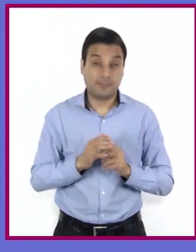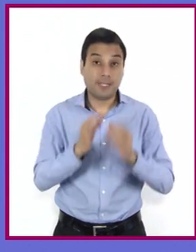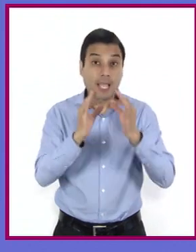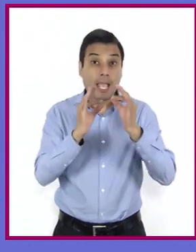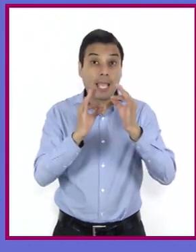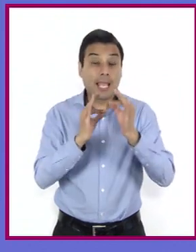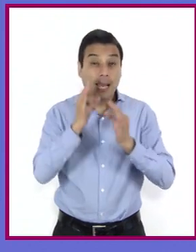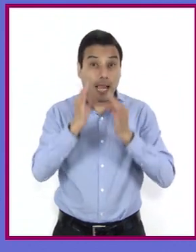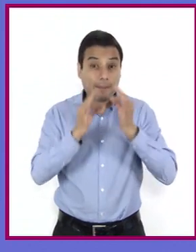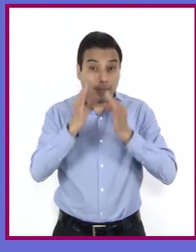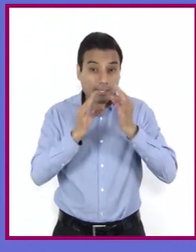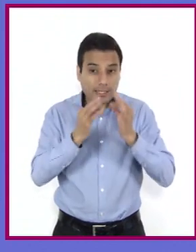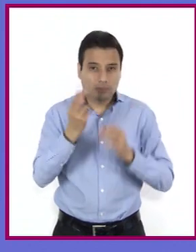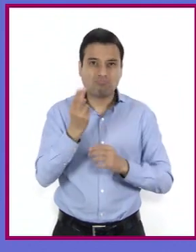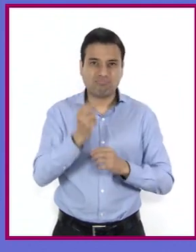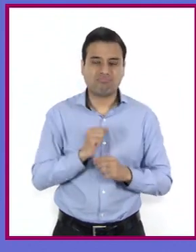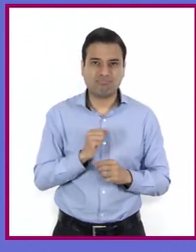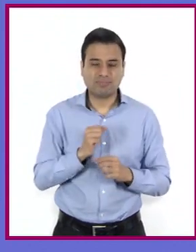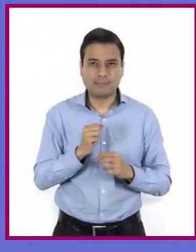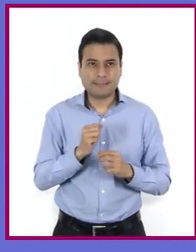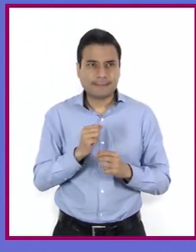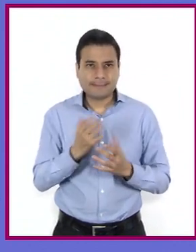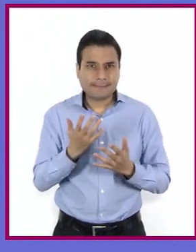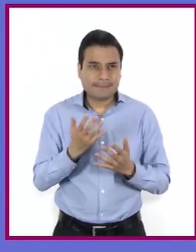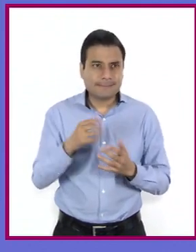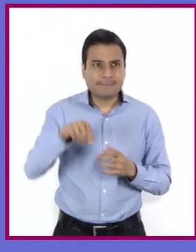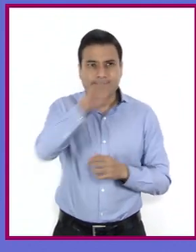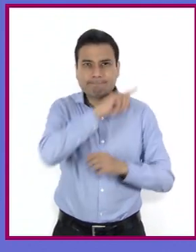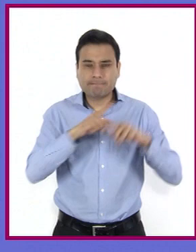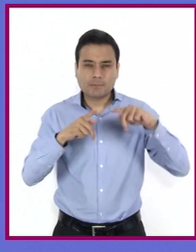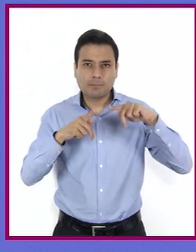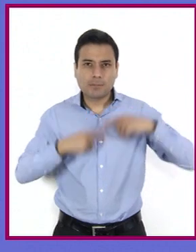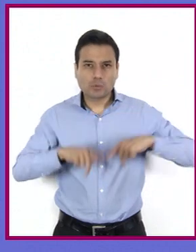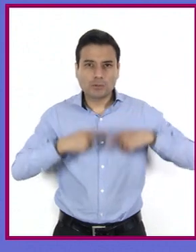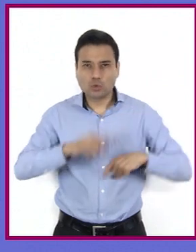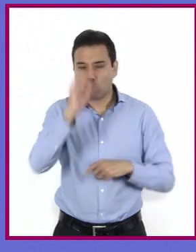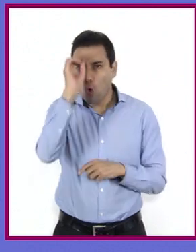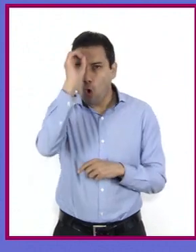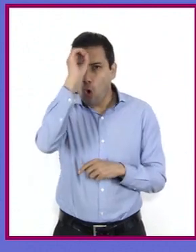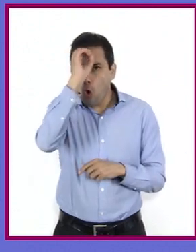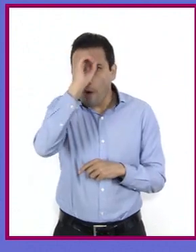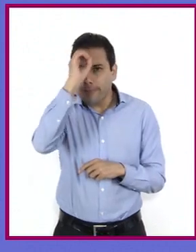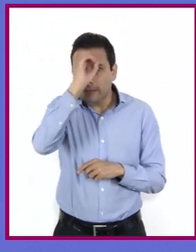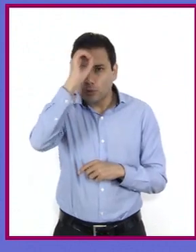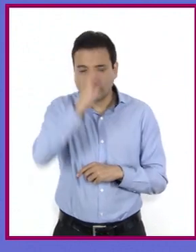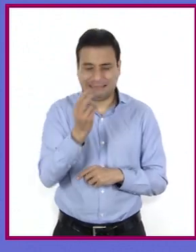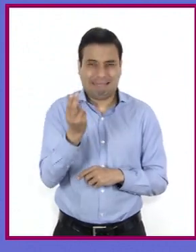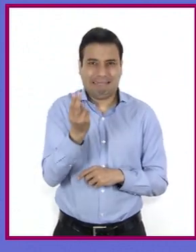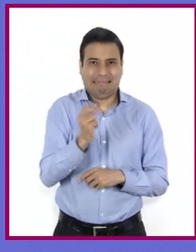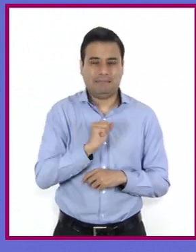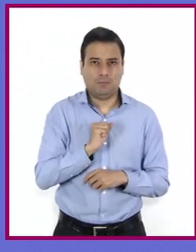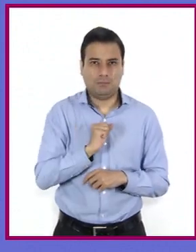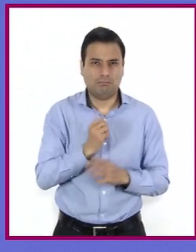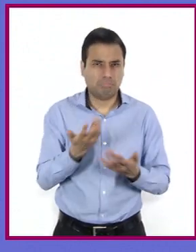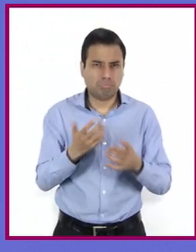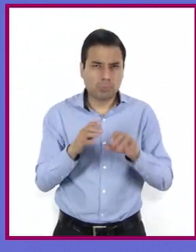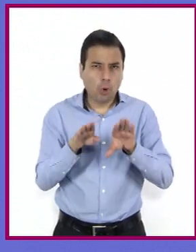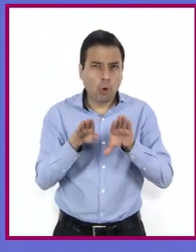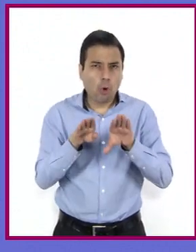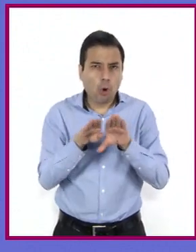campaña van a necesitar obtener información de personas cuya opinión es importante. Entonces, deben hacer